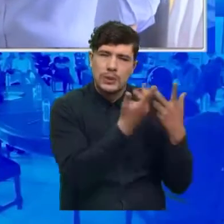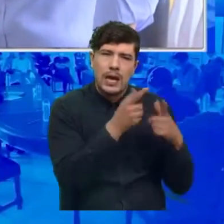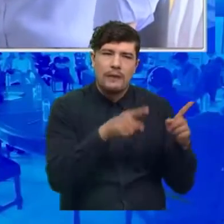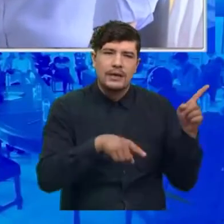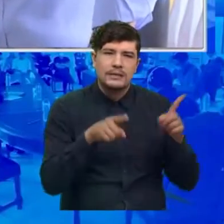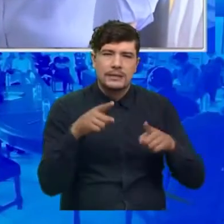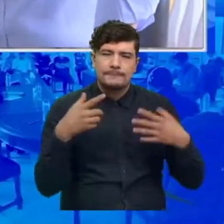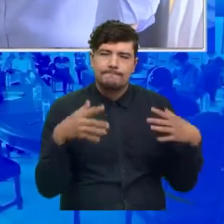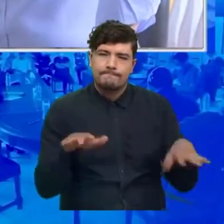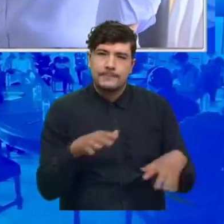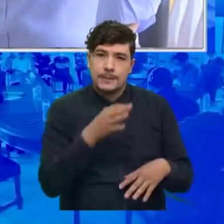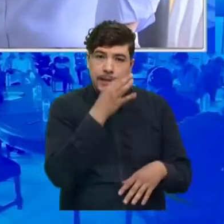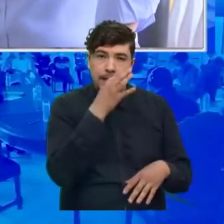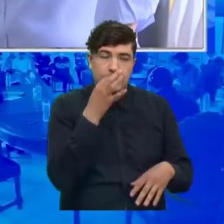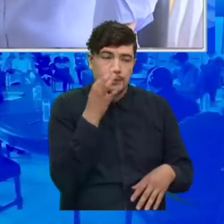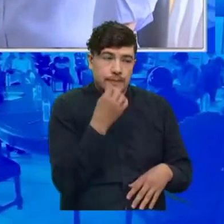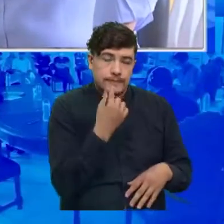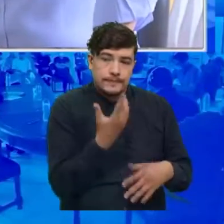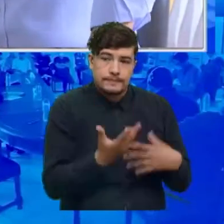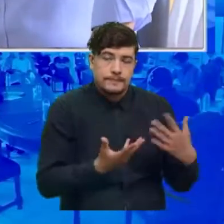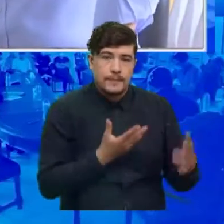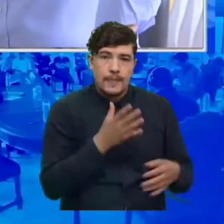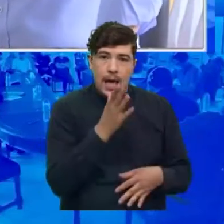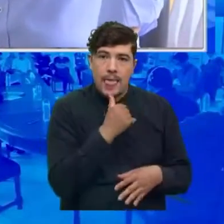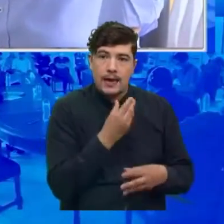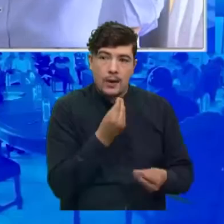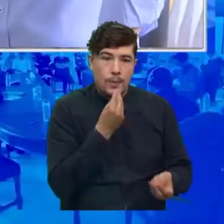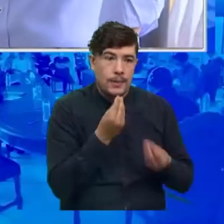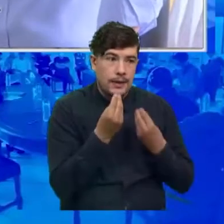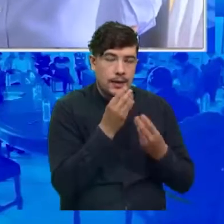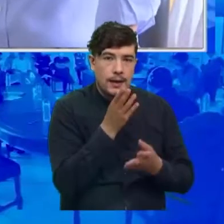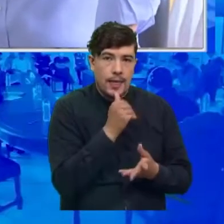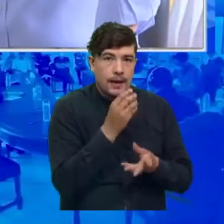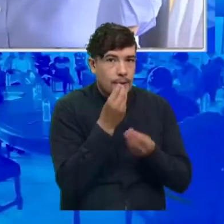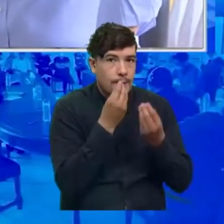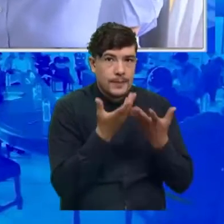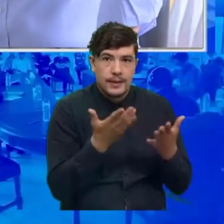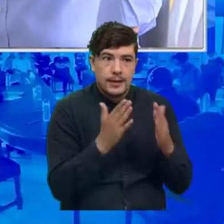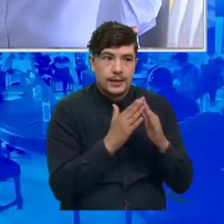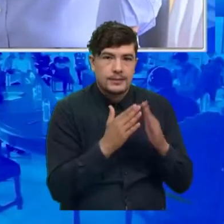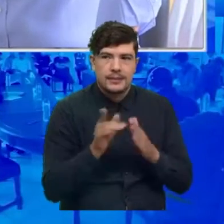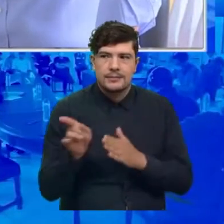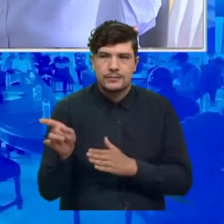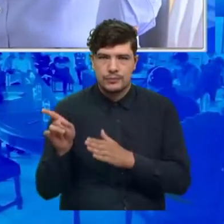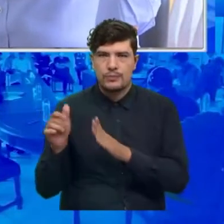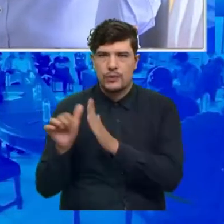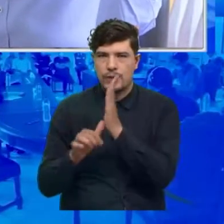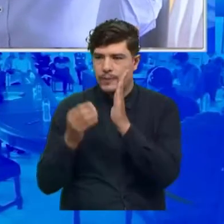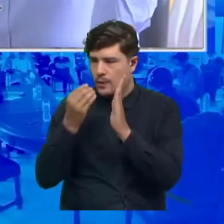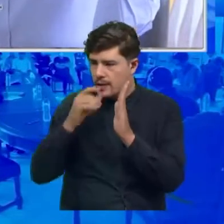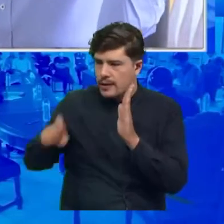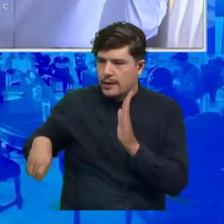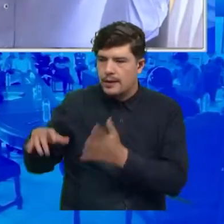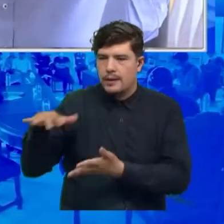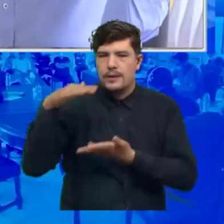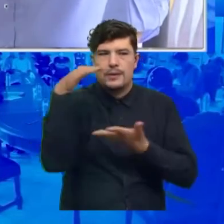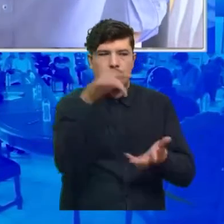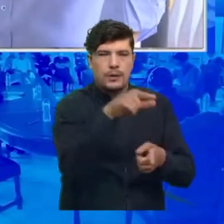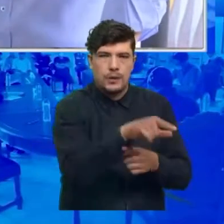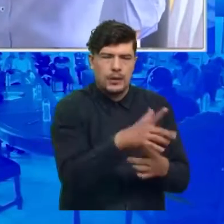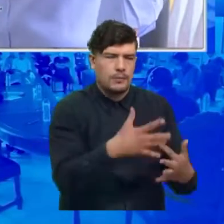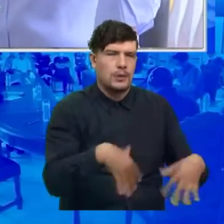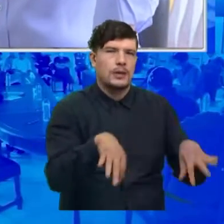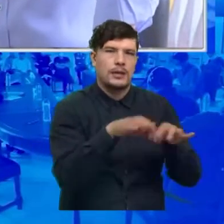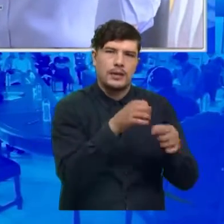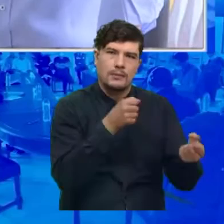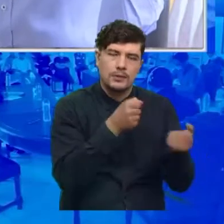secreto le cuentan de que no tenían que comer en su casa entonces lo que hemos trabajado de manera importante y yo